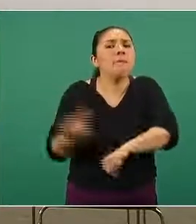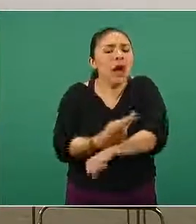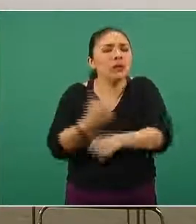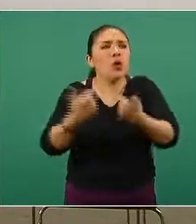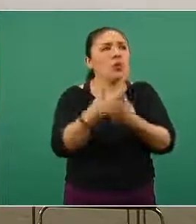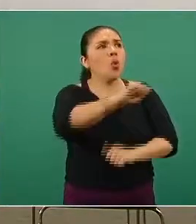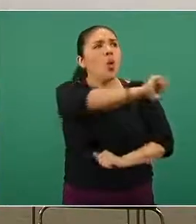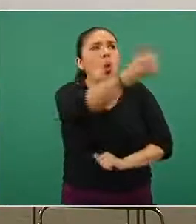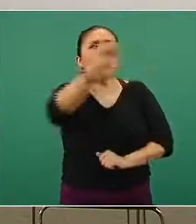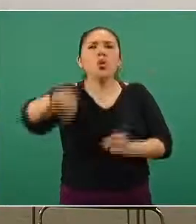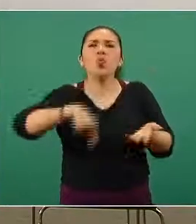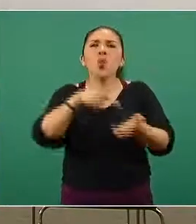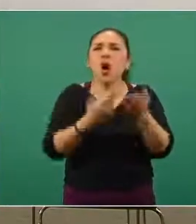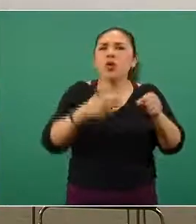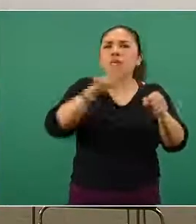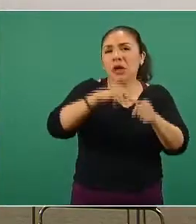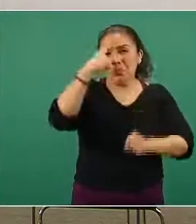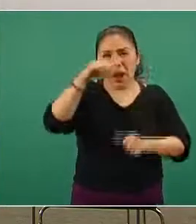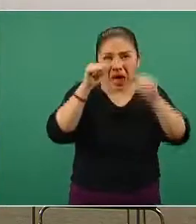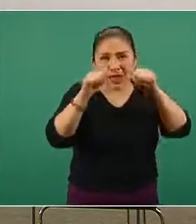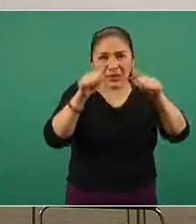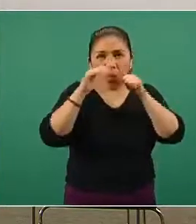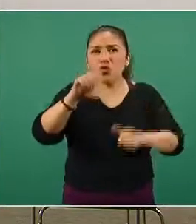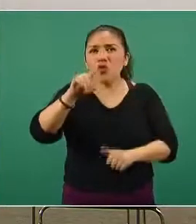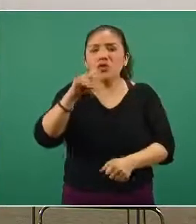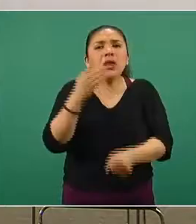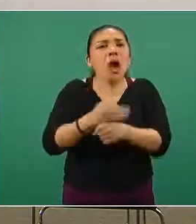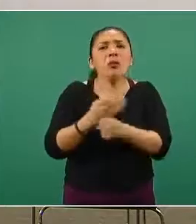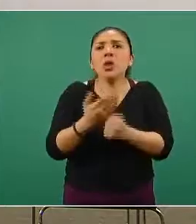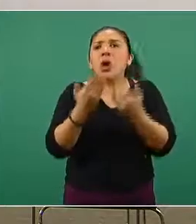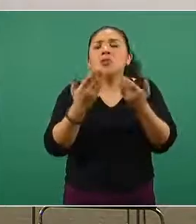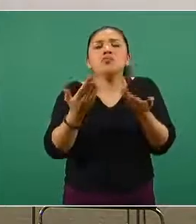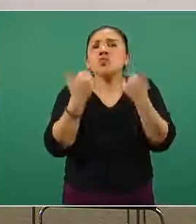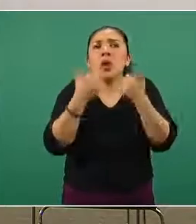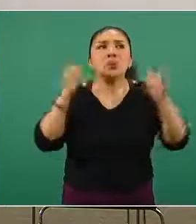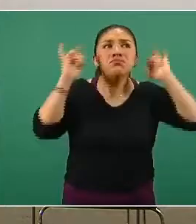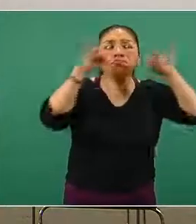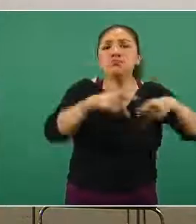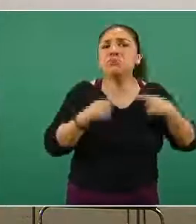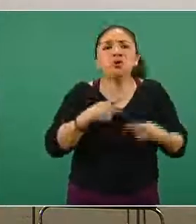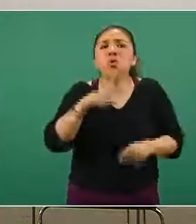otros centros COVID que abrieron y que ahorita pues no se están utilizando? Muchas gracias.